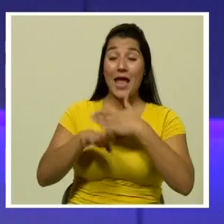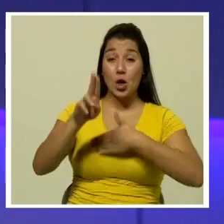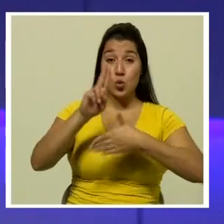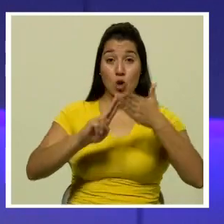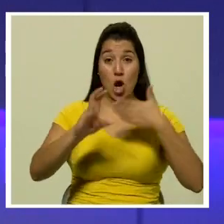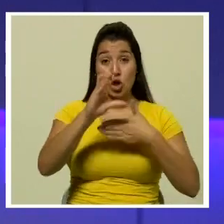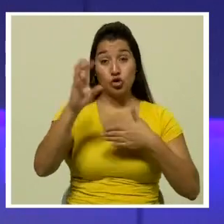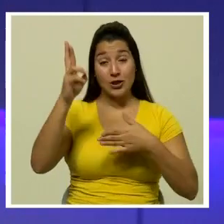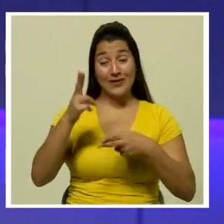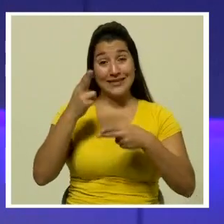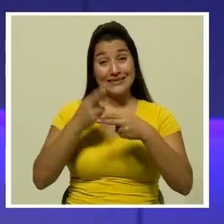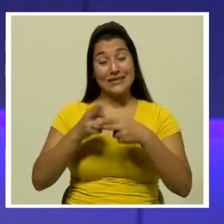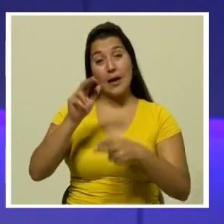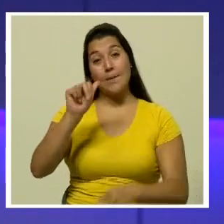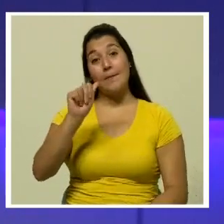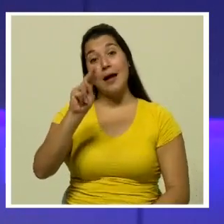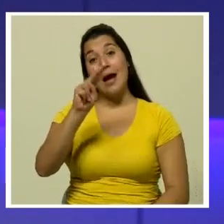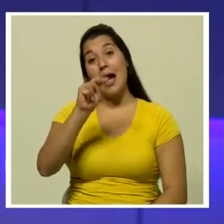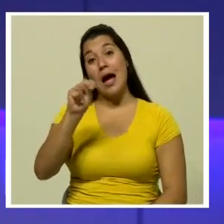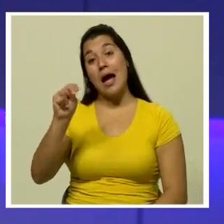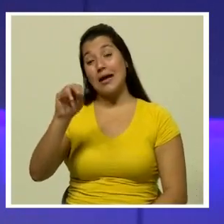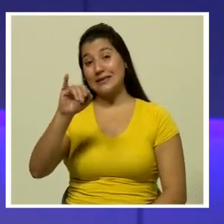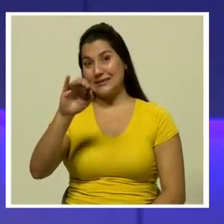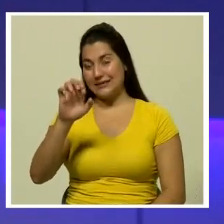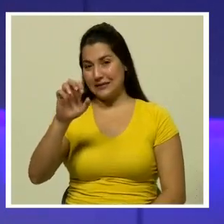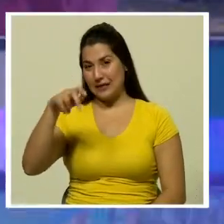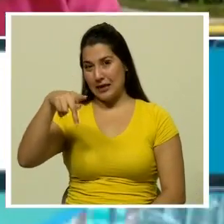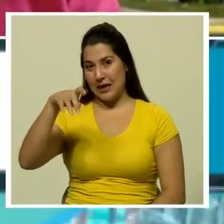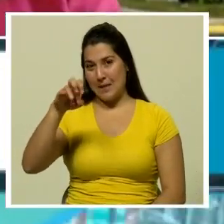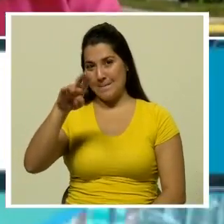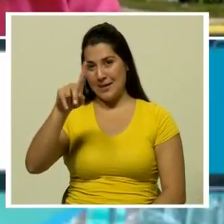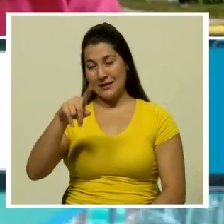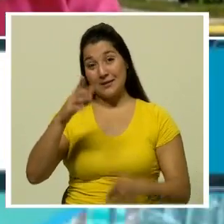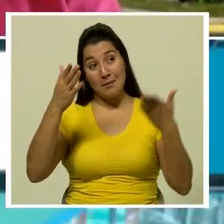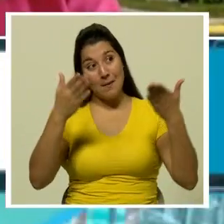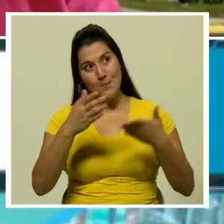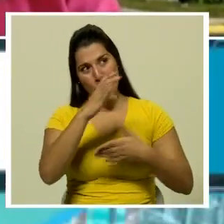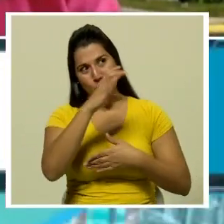Pérez. Buenas noches, Ani. Bienvenida al set virtual de Costa Rica Noticias.